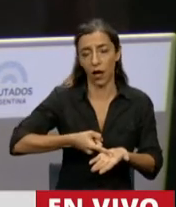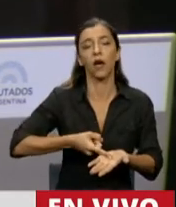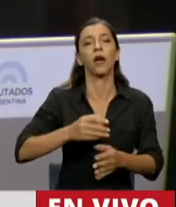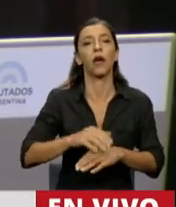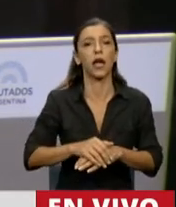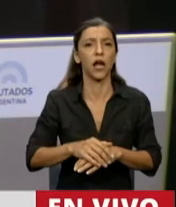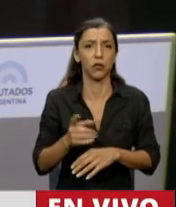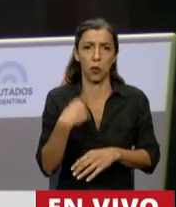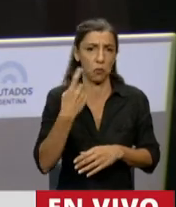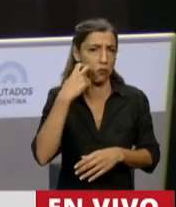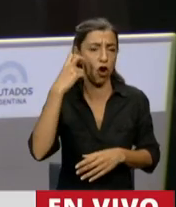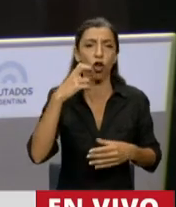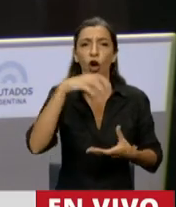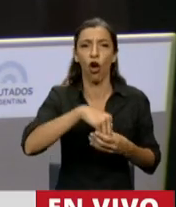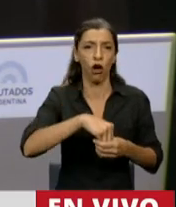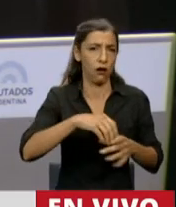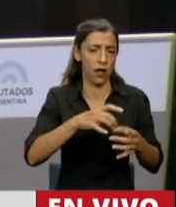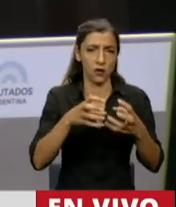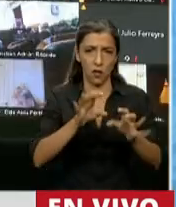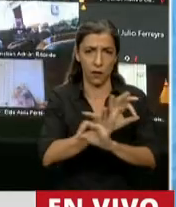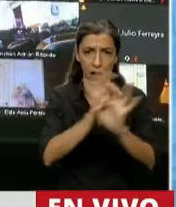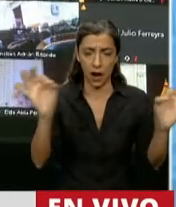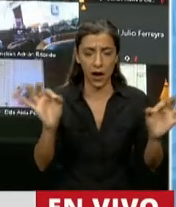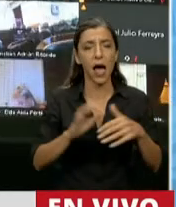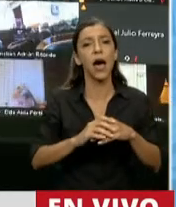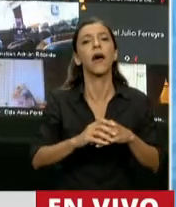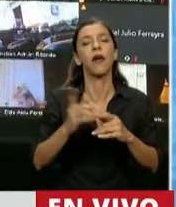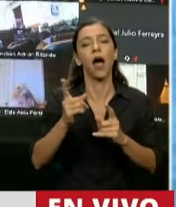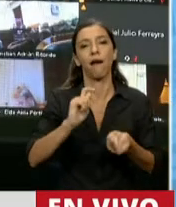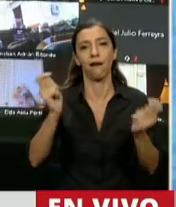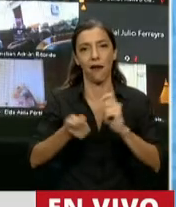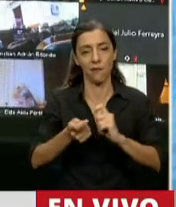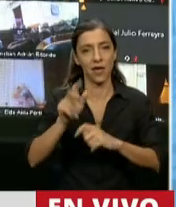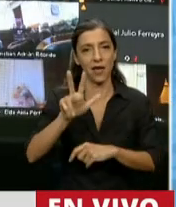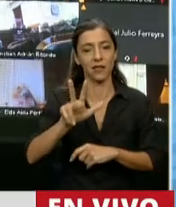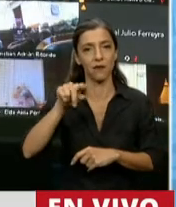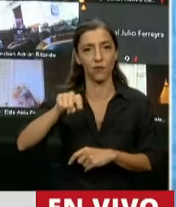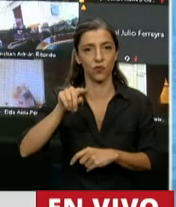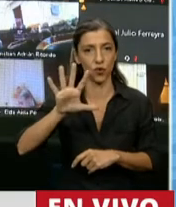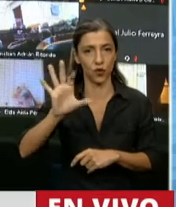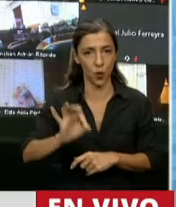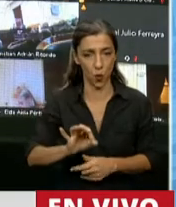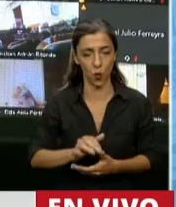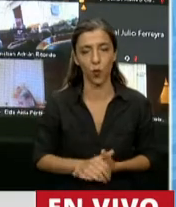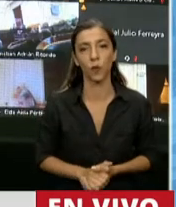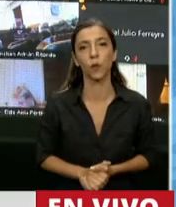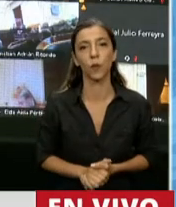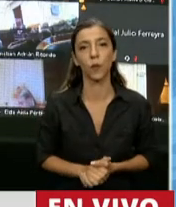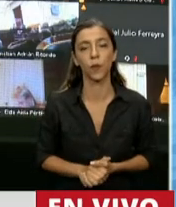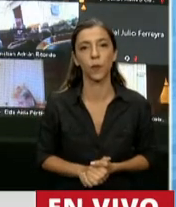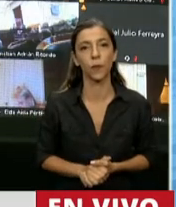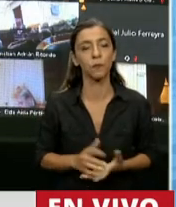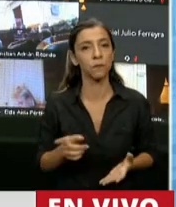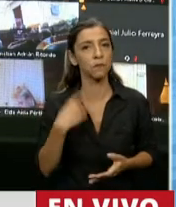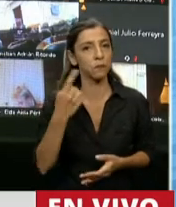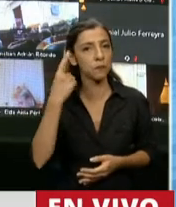de el parlamento como corresponde se queda en 3.50 nosotros creemos que la